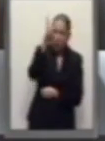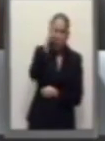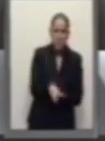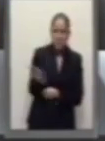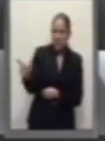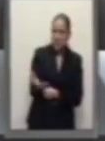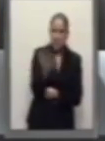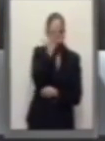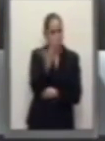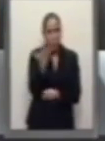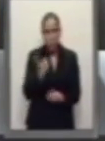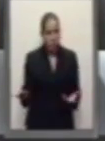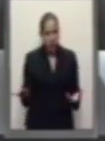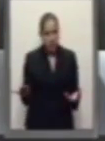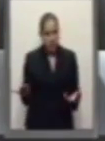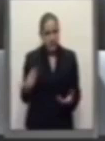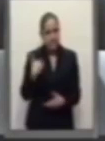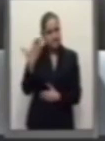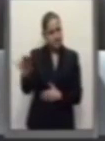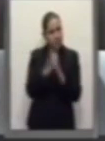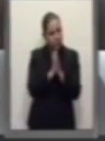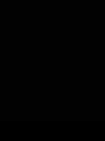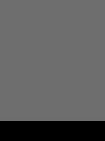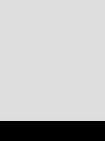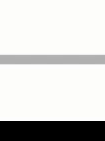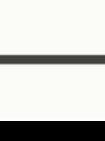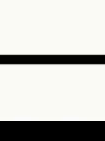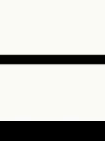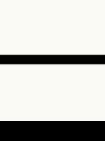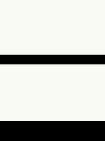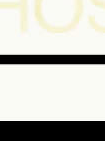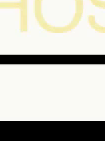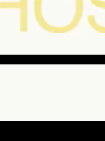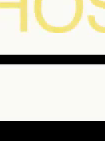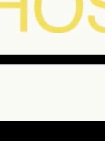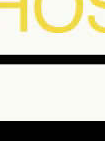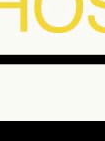Pido eso respetuosamente, compañera presidenta.